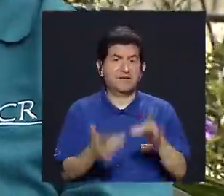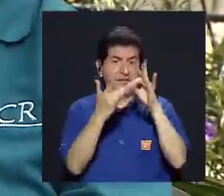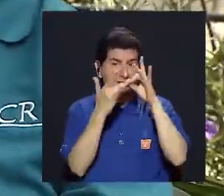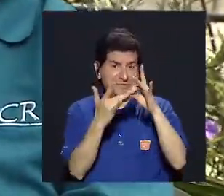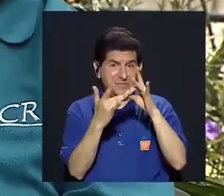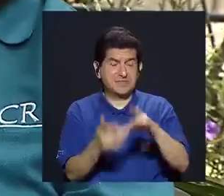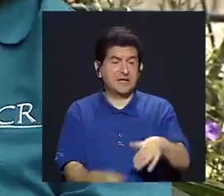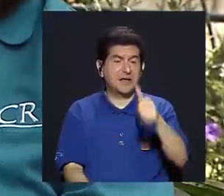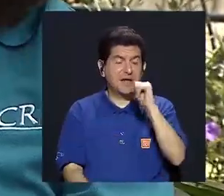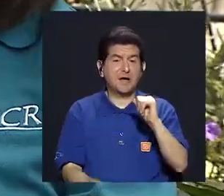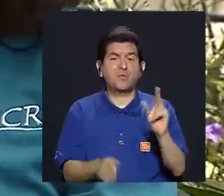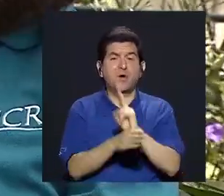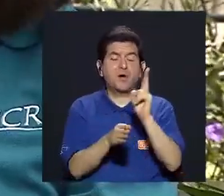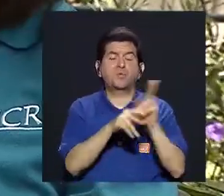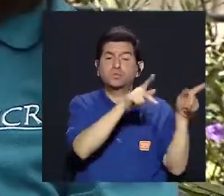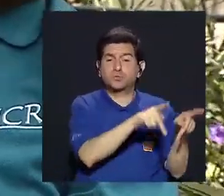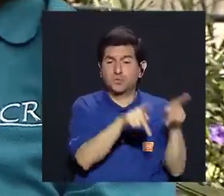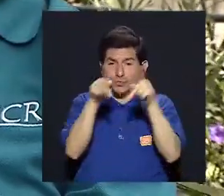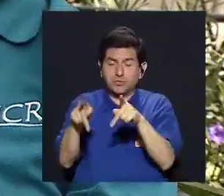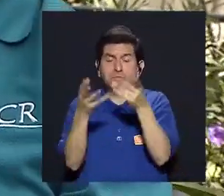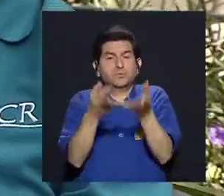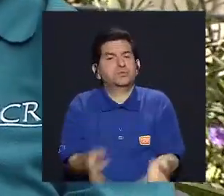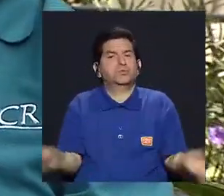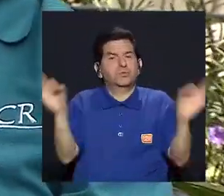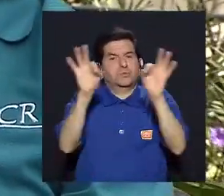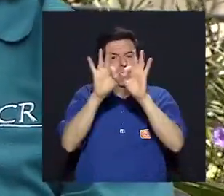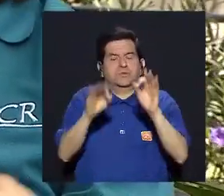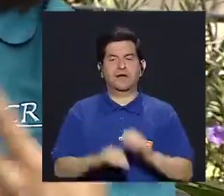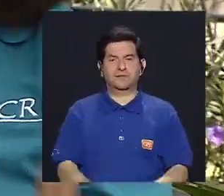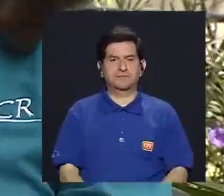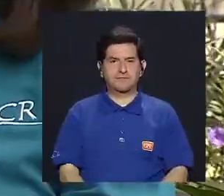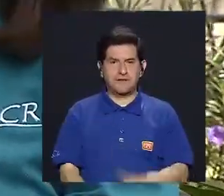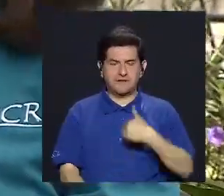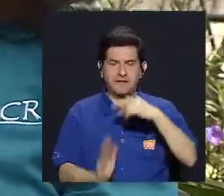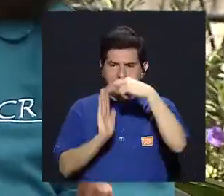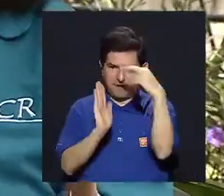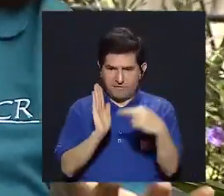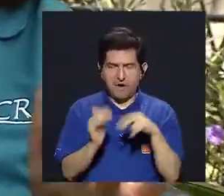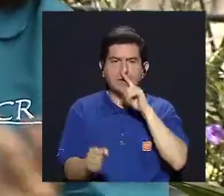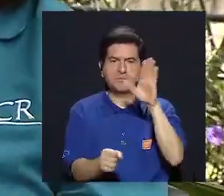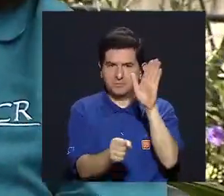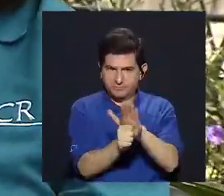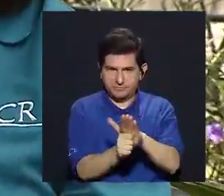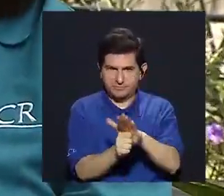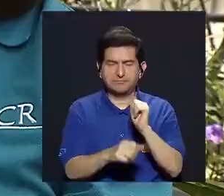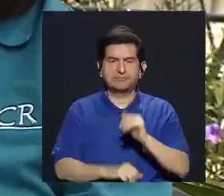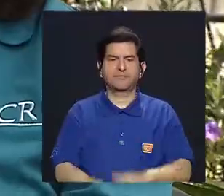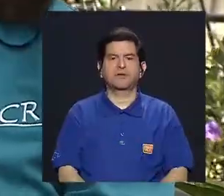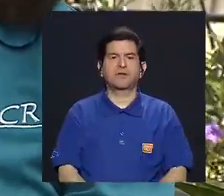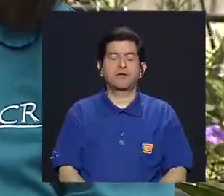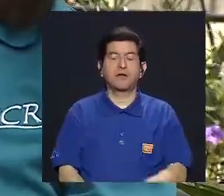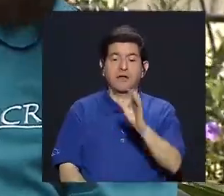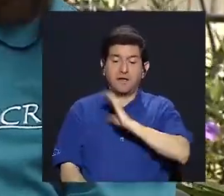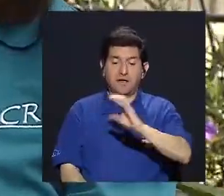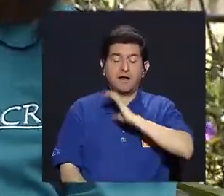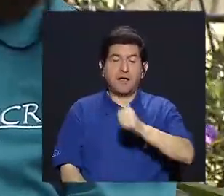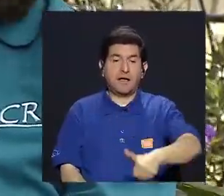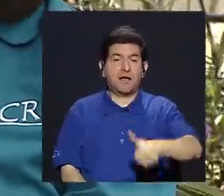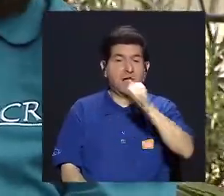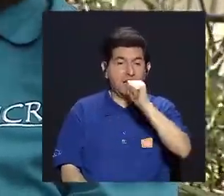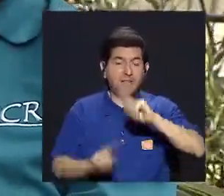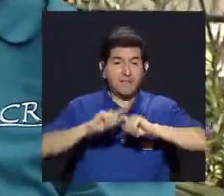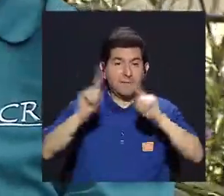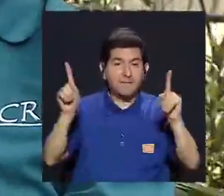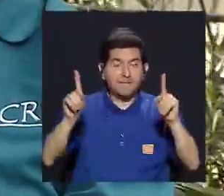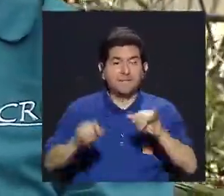particularmente de agua para consumo humano es muy importante por un lado tenemos un reglamento que hay que cumplir verdad que es el de calidad de agua